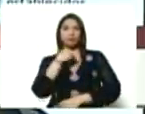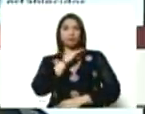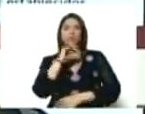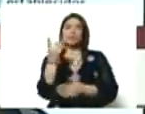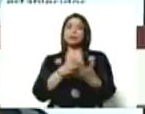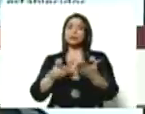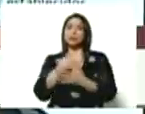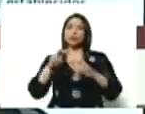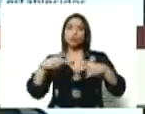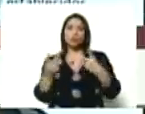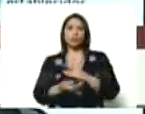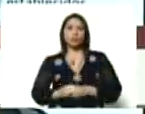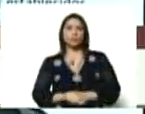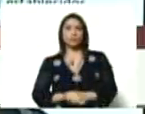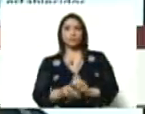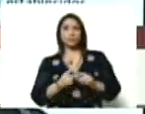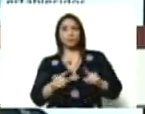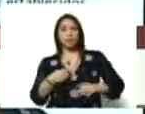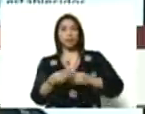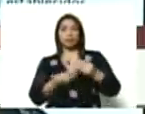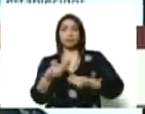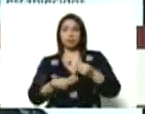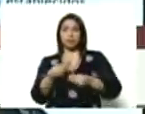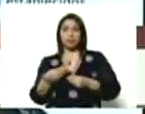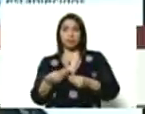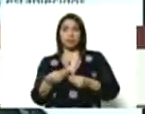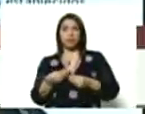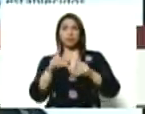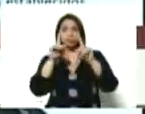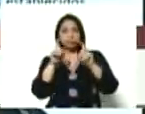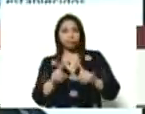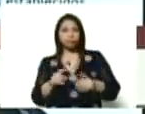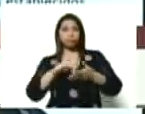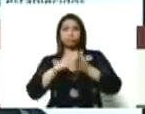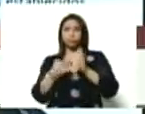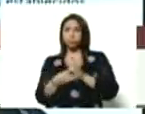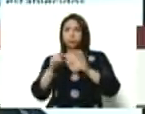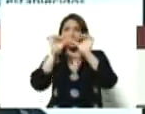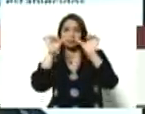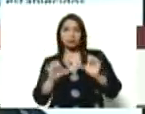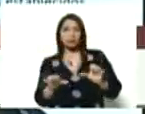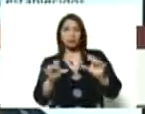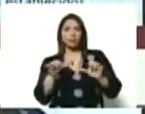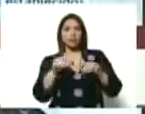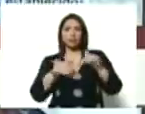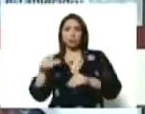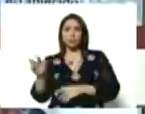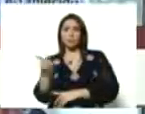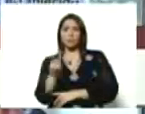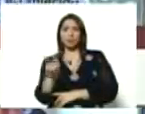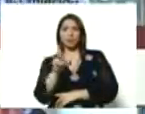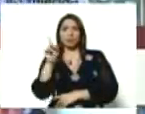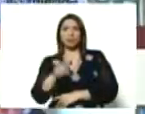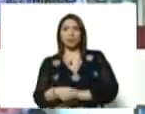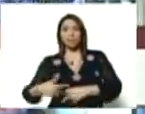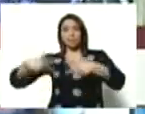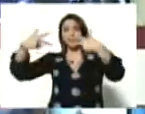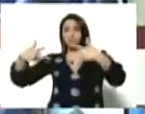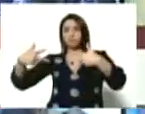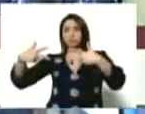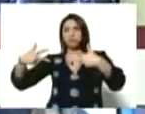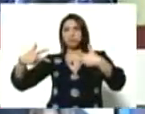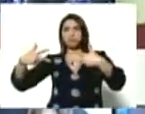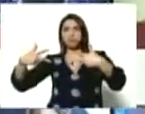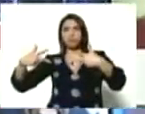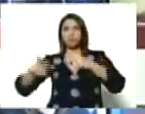diseño novedoso para la realización de las auditorías técnicas al sistema electoral venezolano a través de videoconferencias,